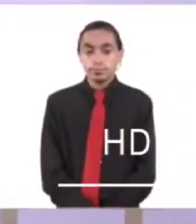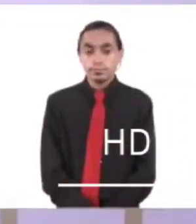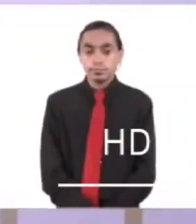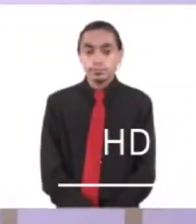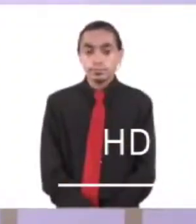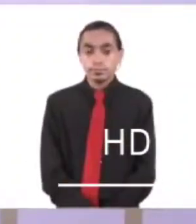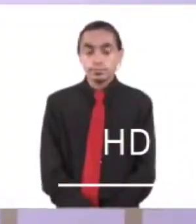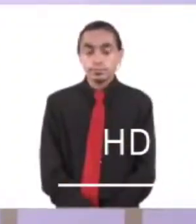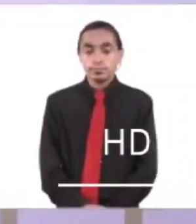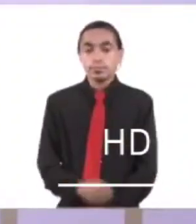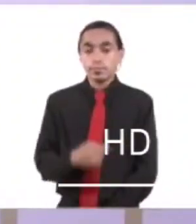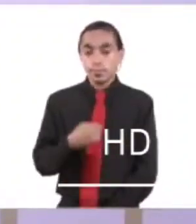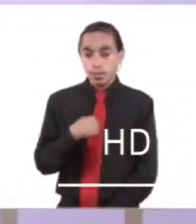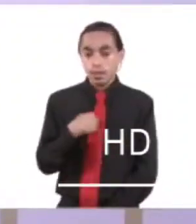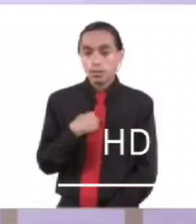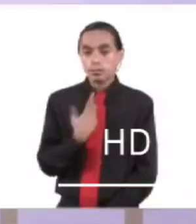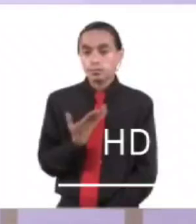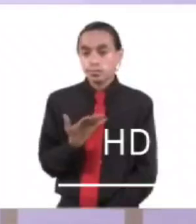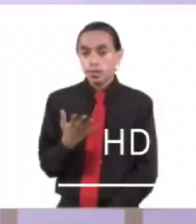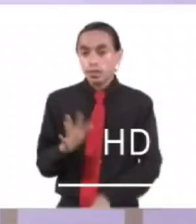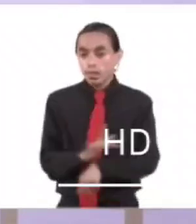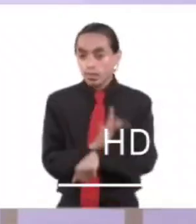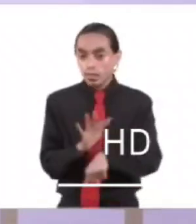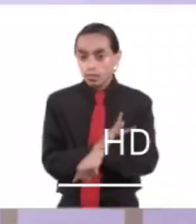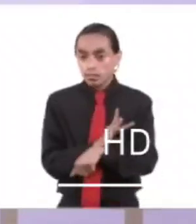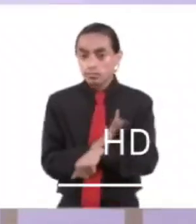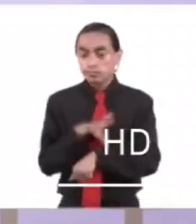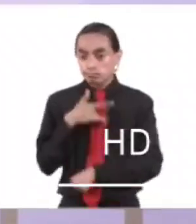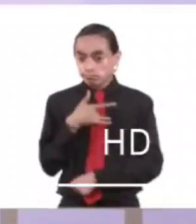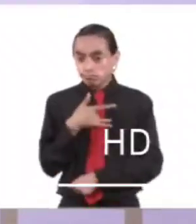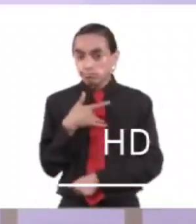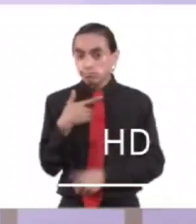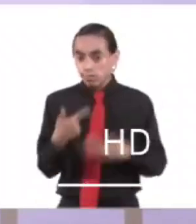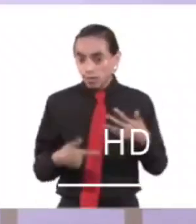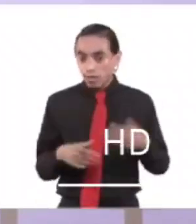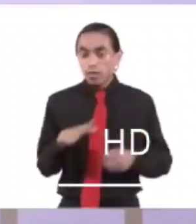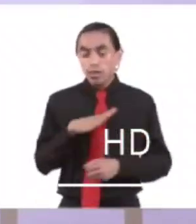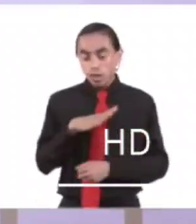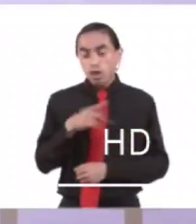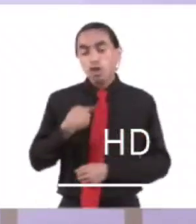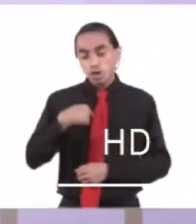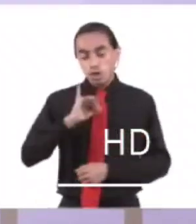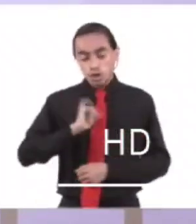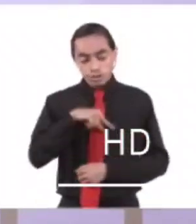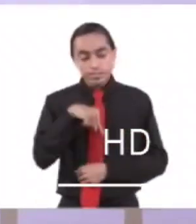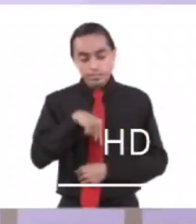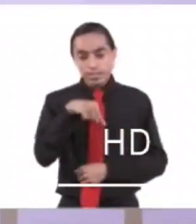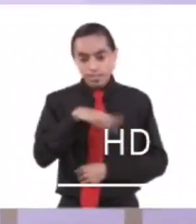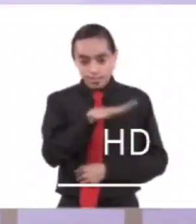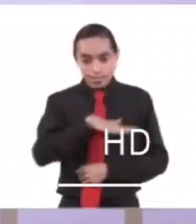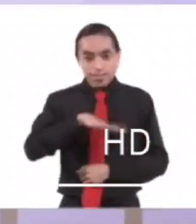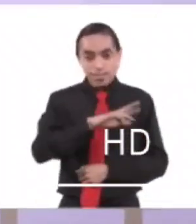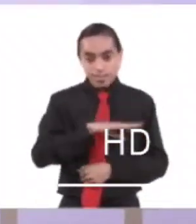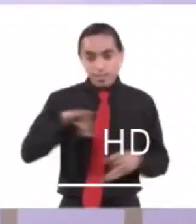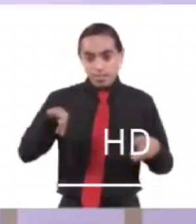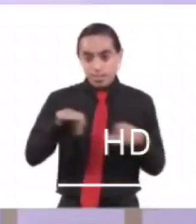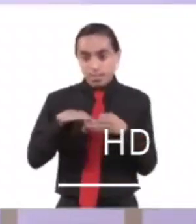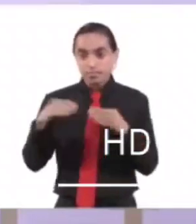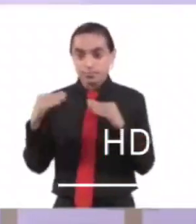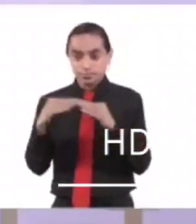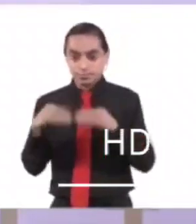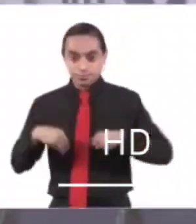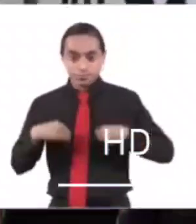tengo muchos sentimientos encontrados, todos favorables. Yo sí he sido vecino de aquí, de Portales, de San